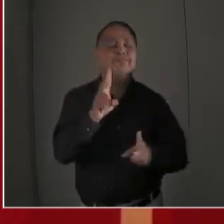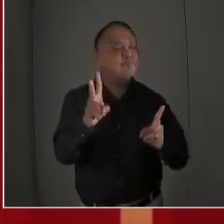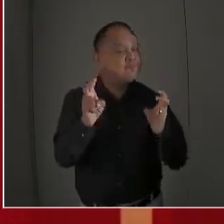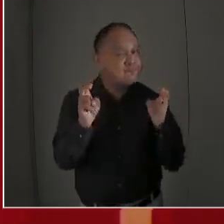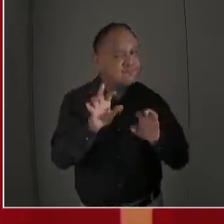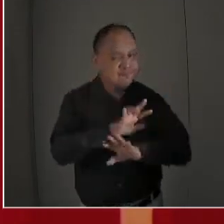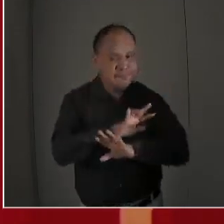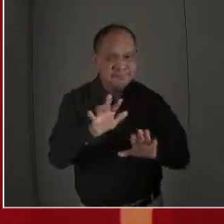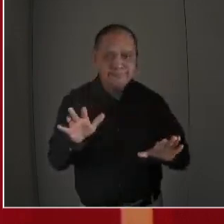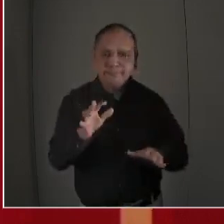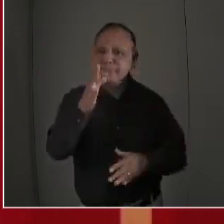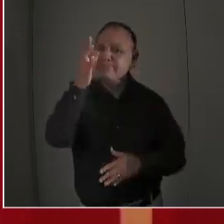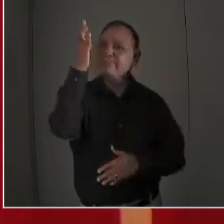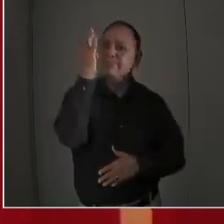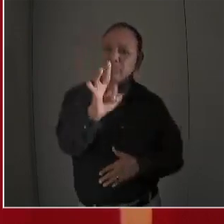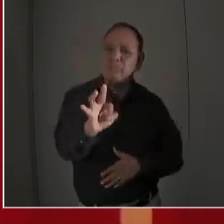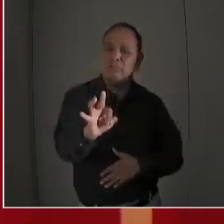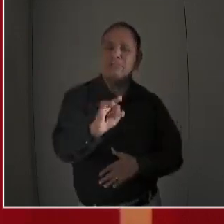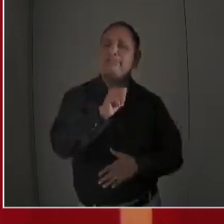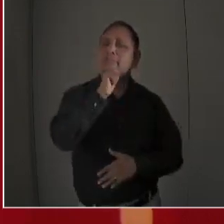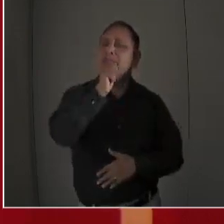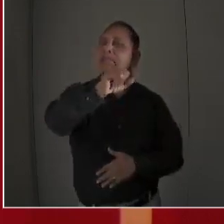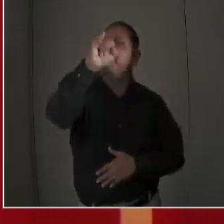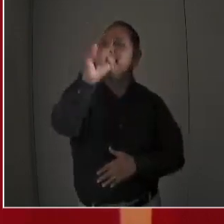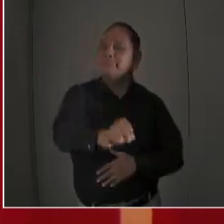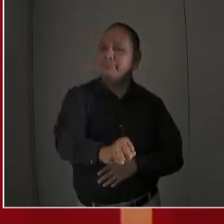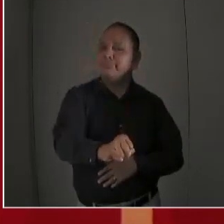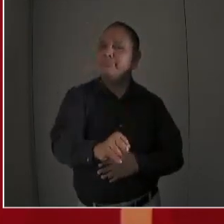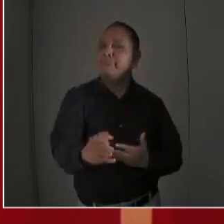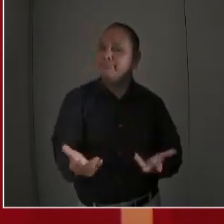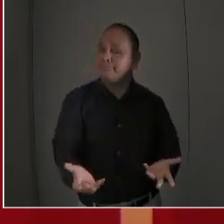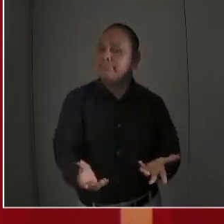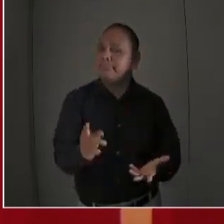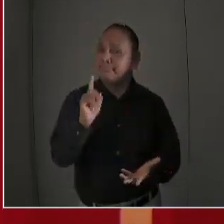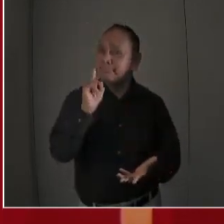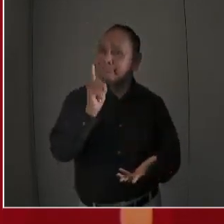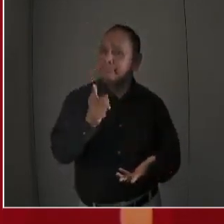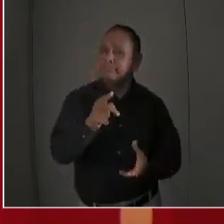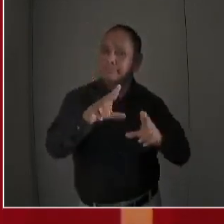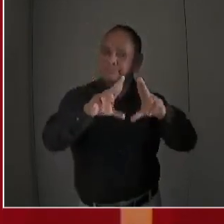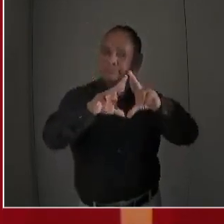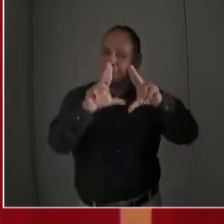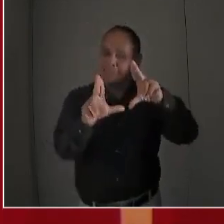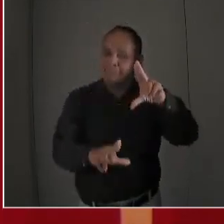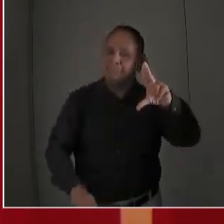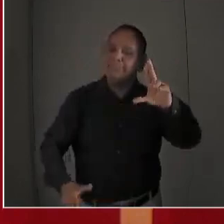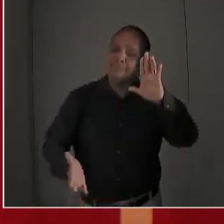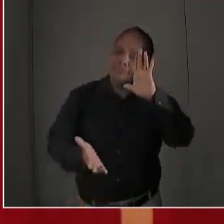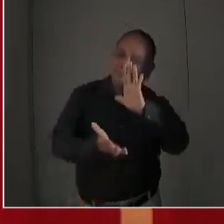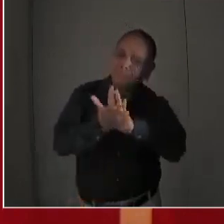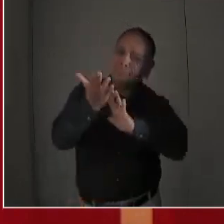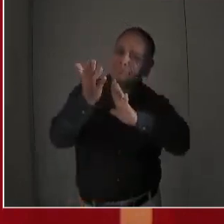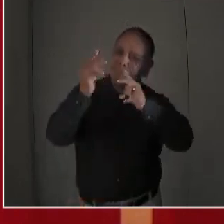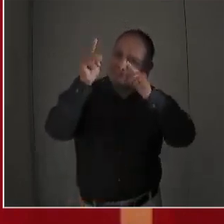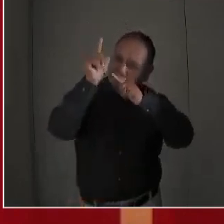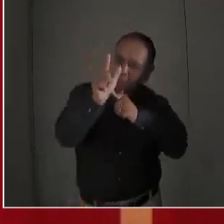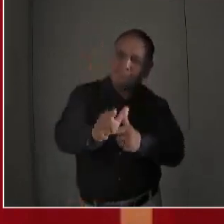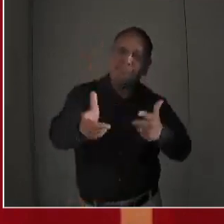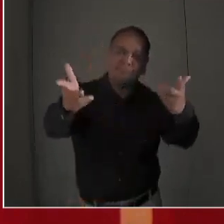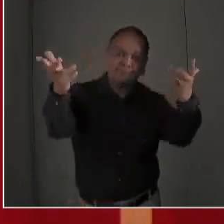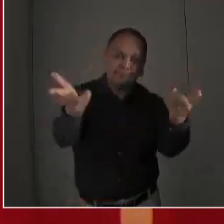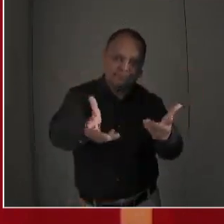traicionen nunca al pueblo y sigan construyendo la nación soberana,